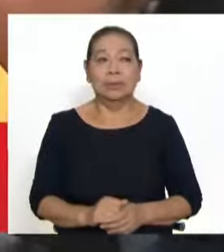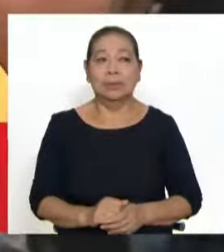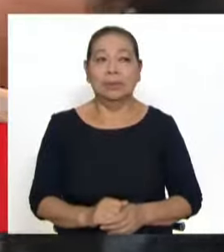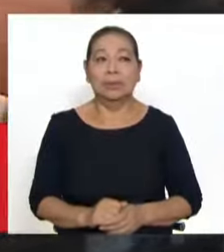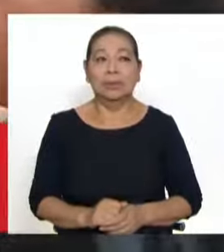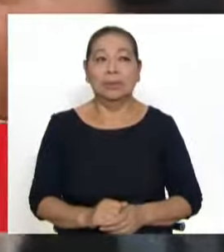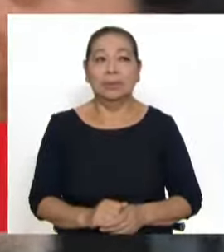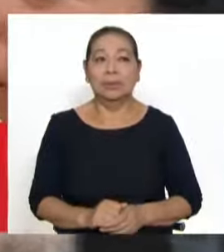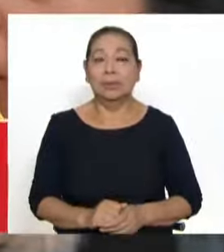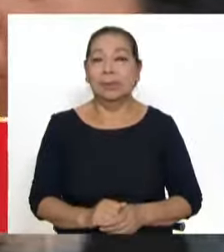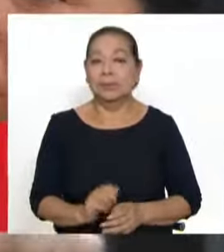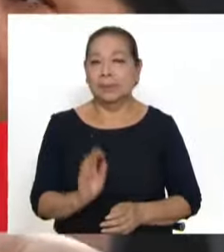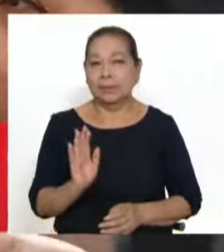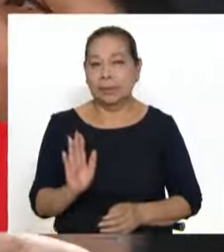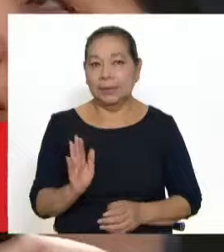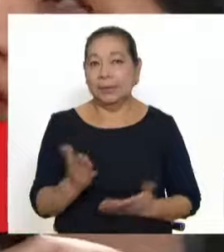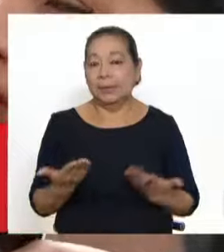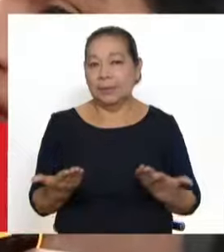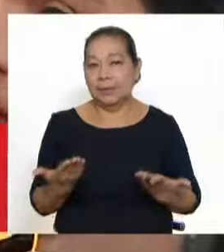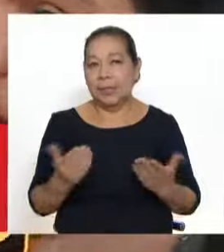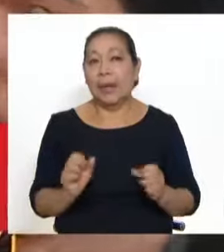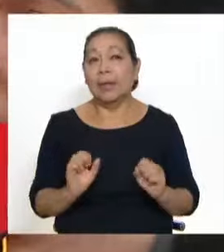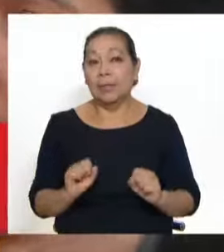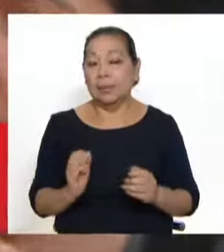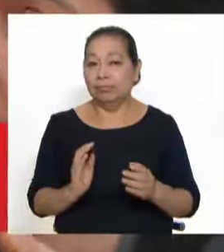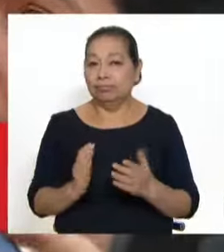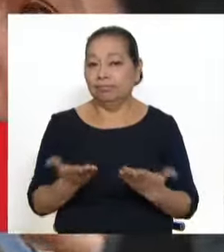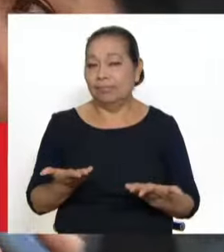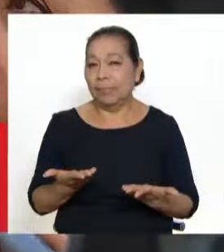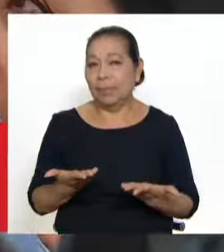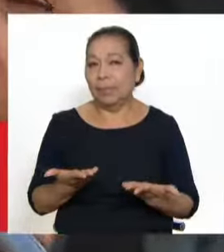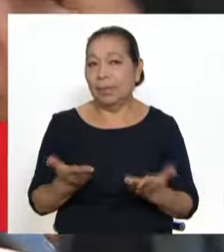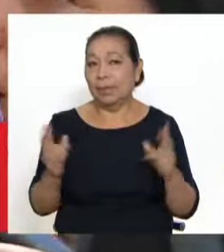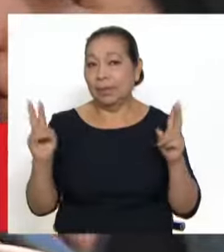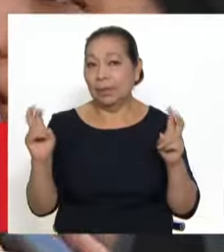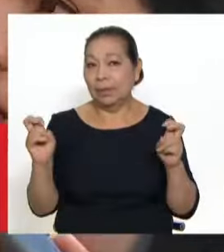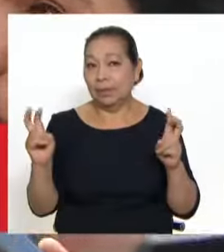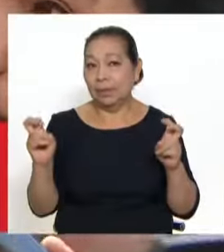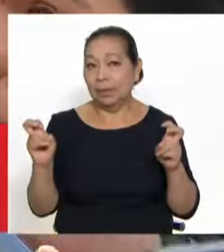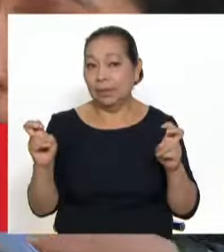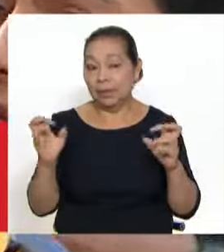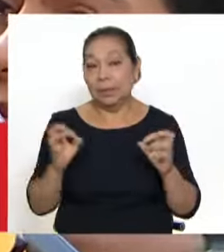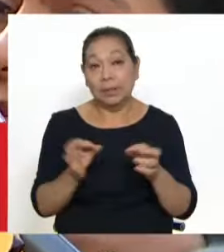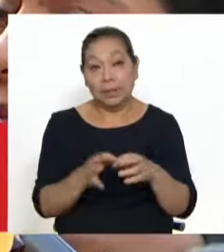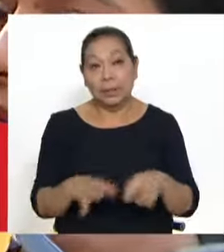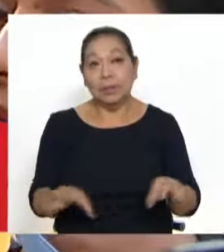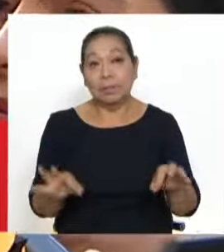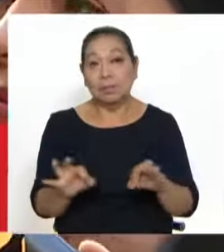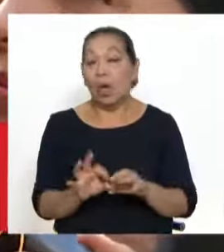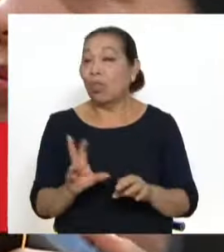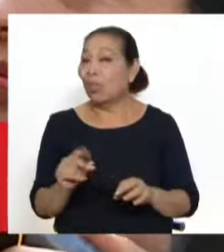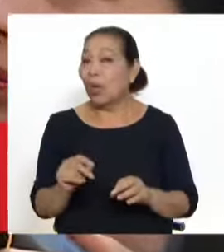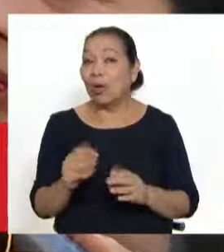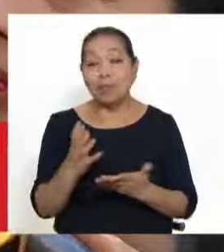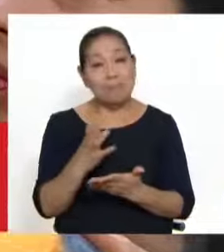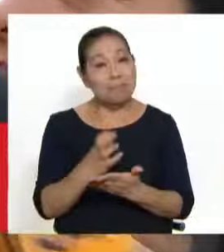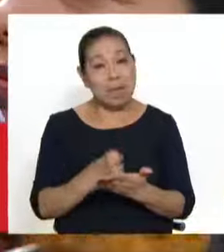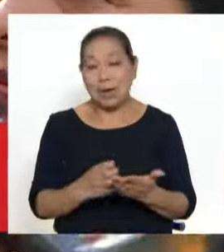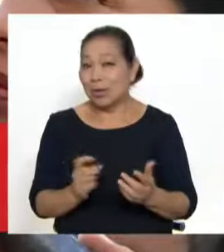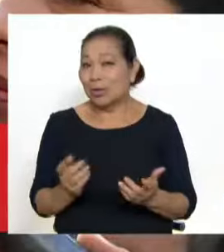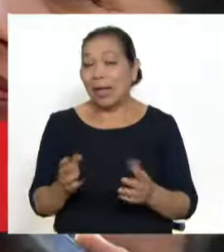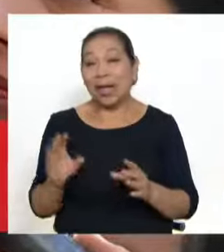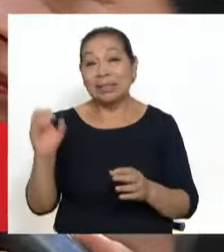No fue jalado. O sea, es que justamente si entramos en el tema de las palabras, es bien importante. No fue jalado. Hay dos opciones.